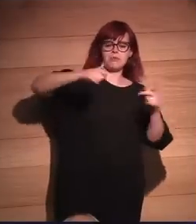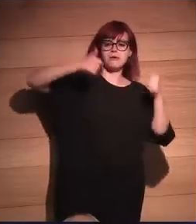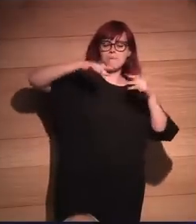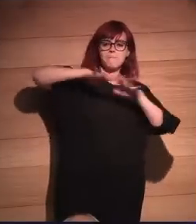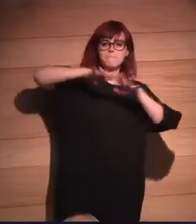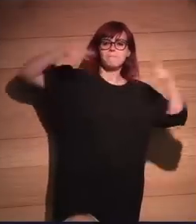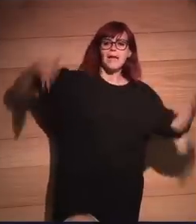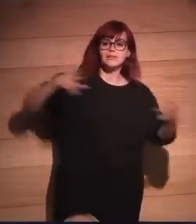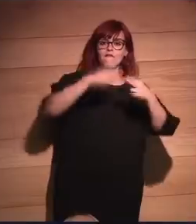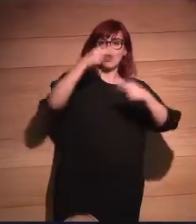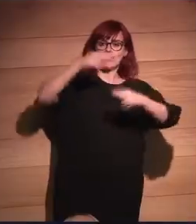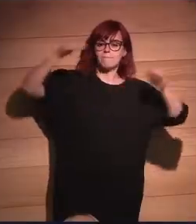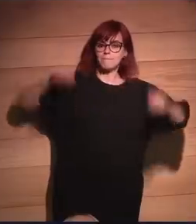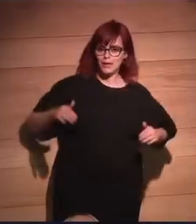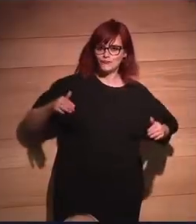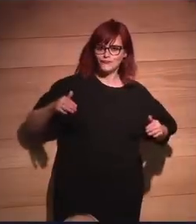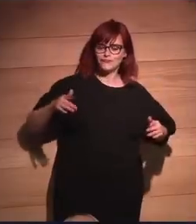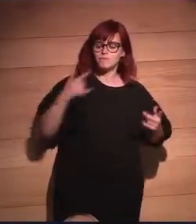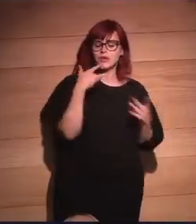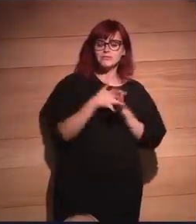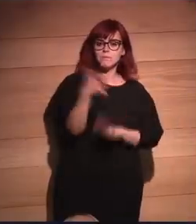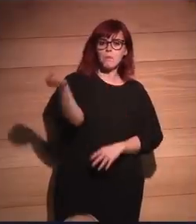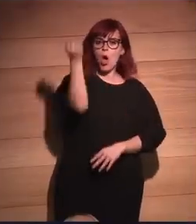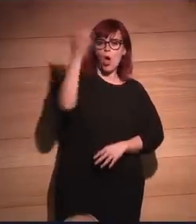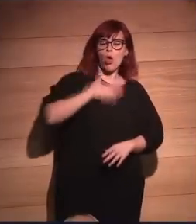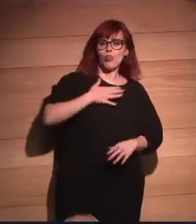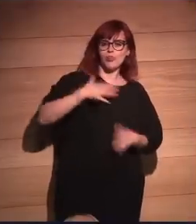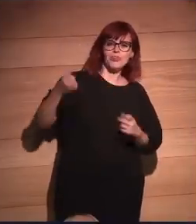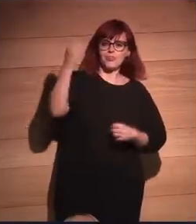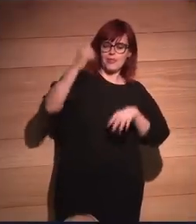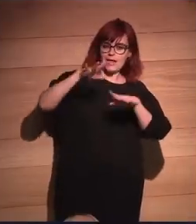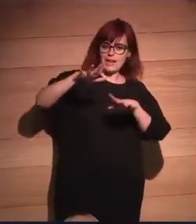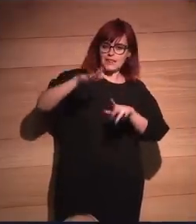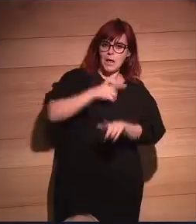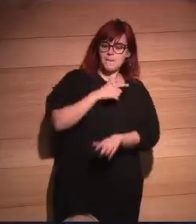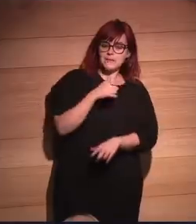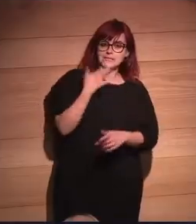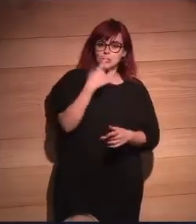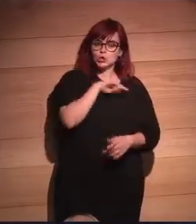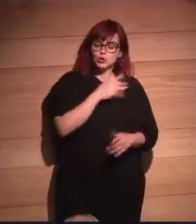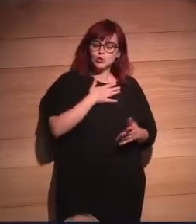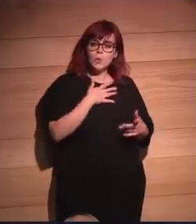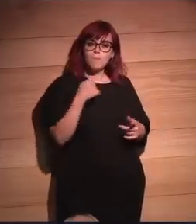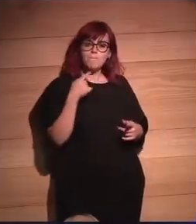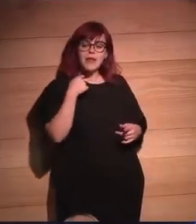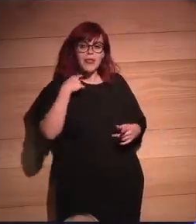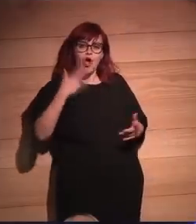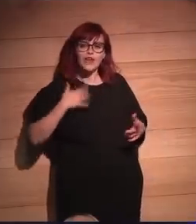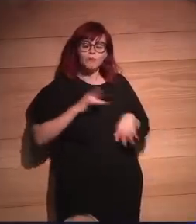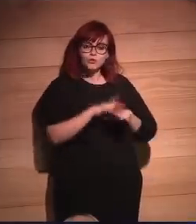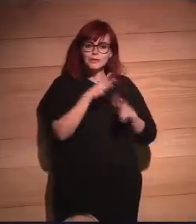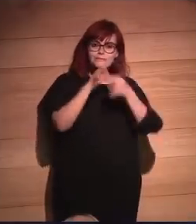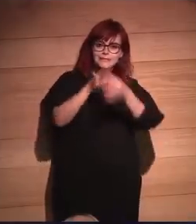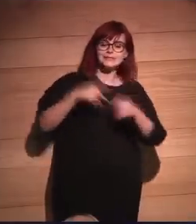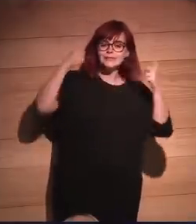más fronteras eliminemos. Es decir, cuanta más soberanía estemos dispuestos a perder. Y ahí entra la posibilidad de